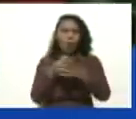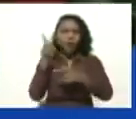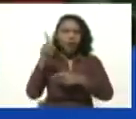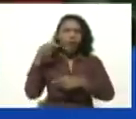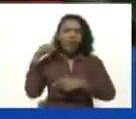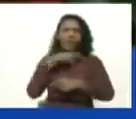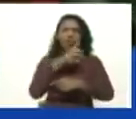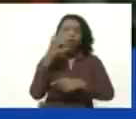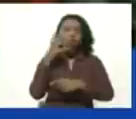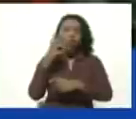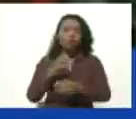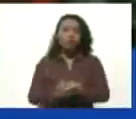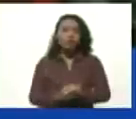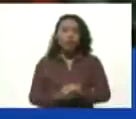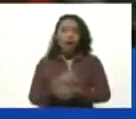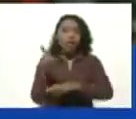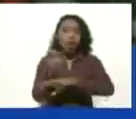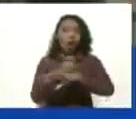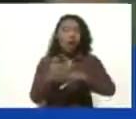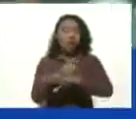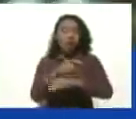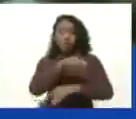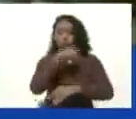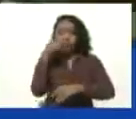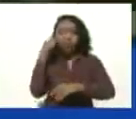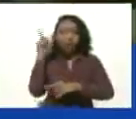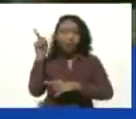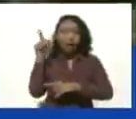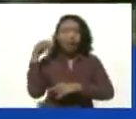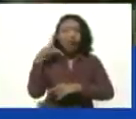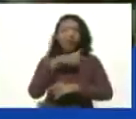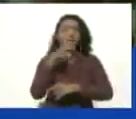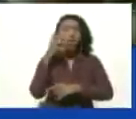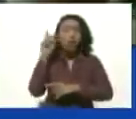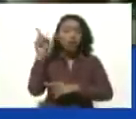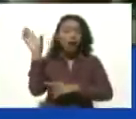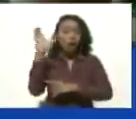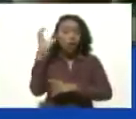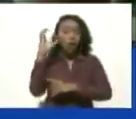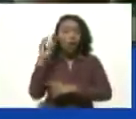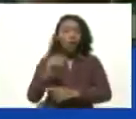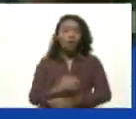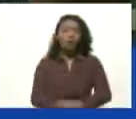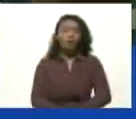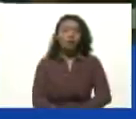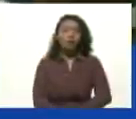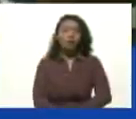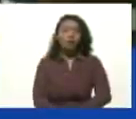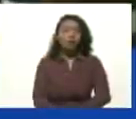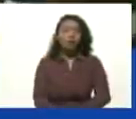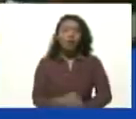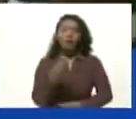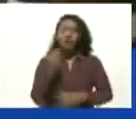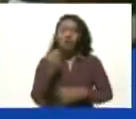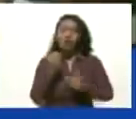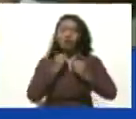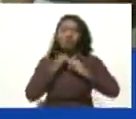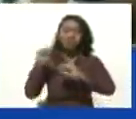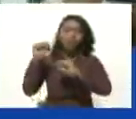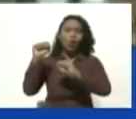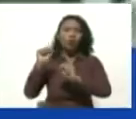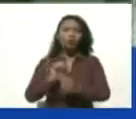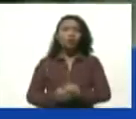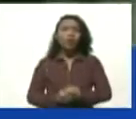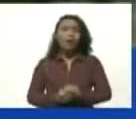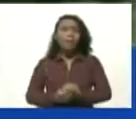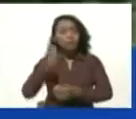Iván Duque, el gobierno narcoparaco de Iván Duque en Colombia, muy rechazado, muy repudiado